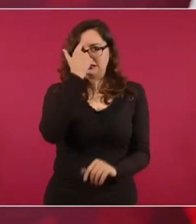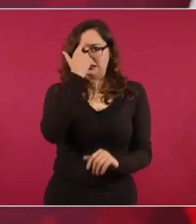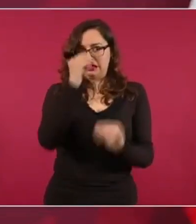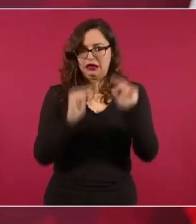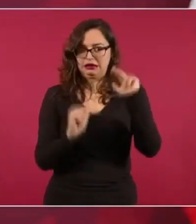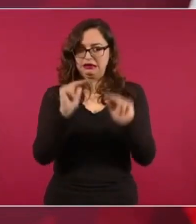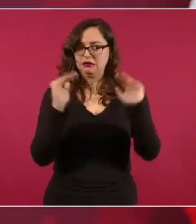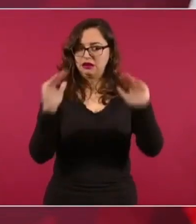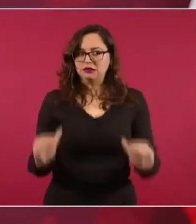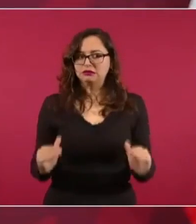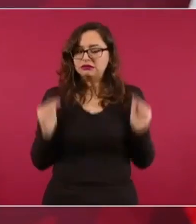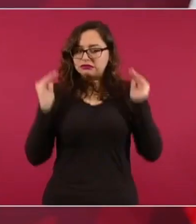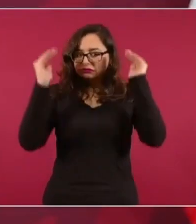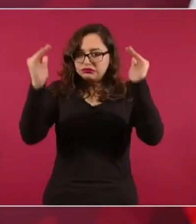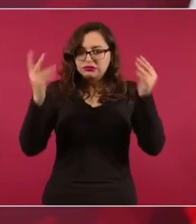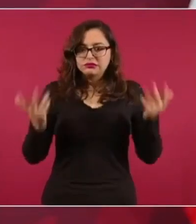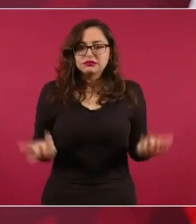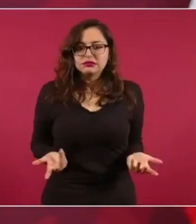decir no